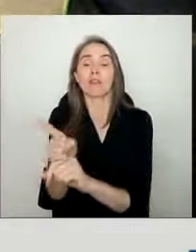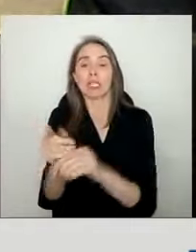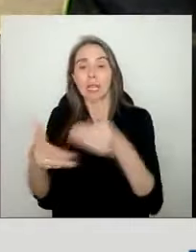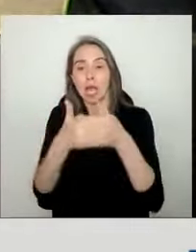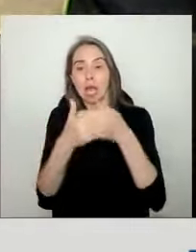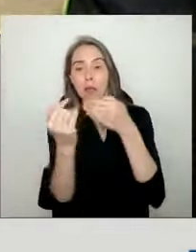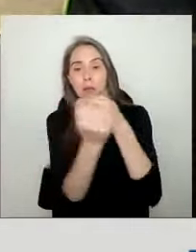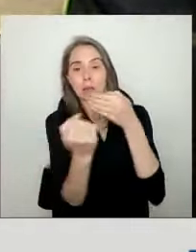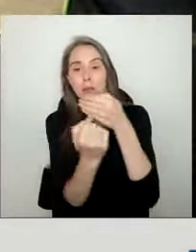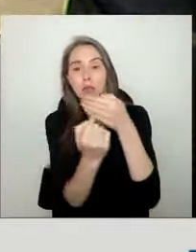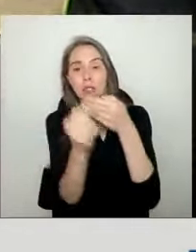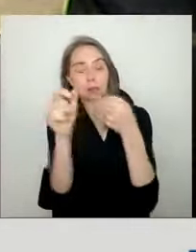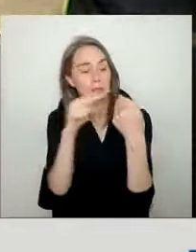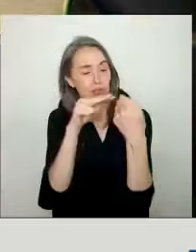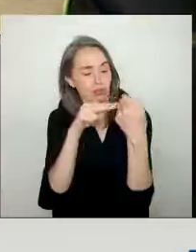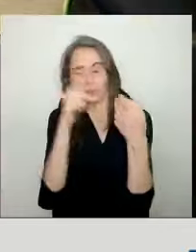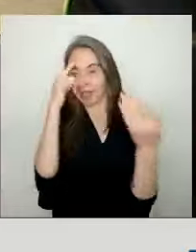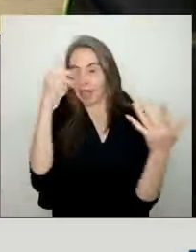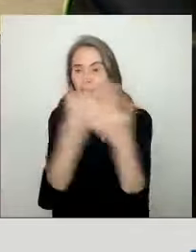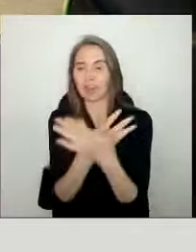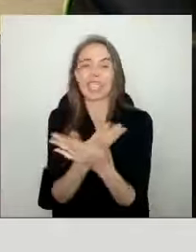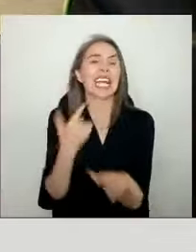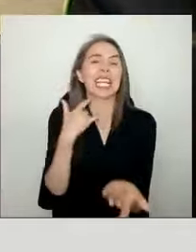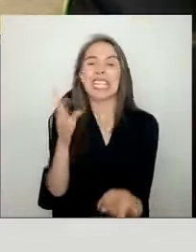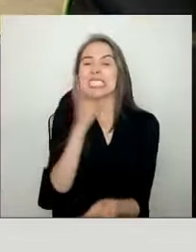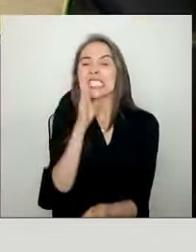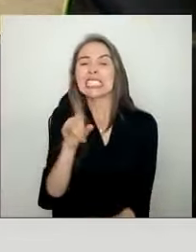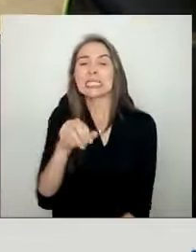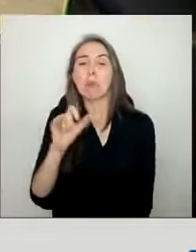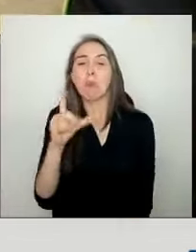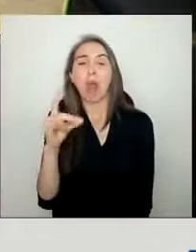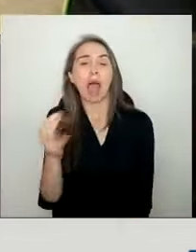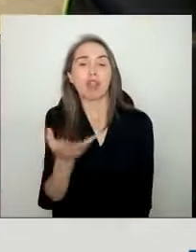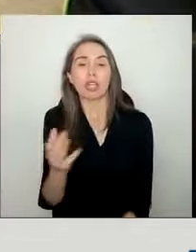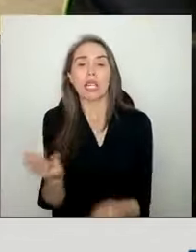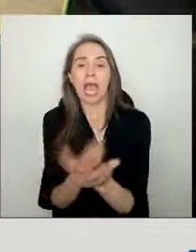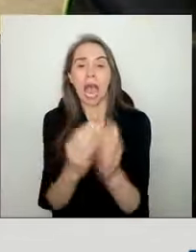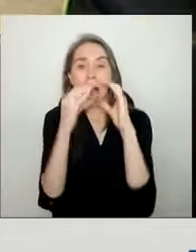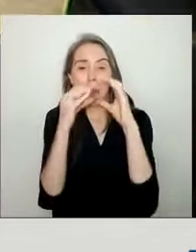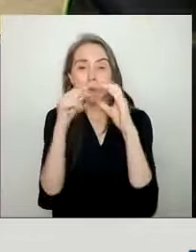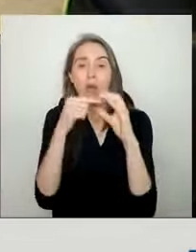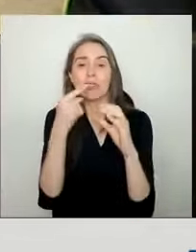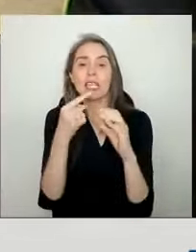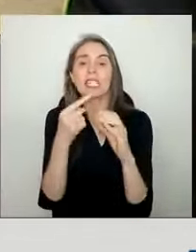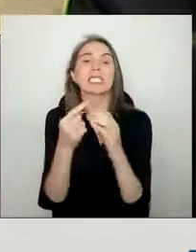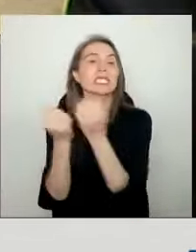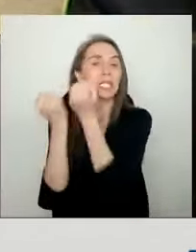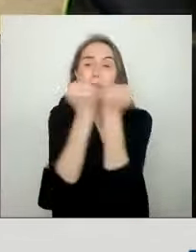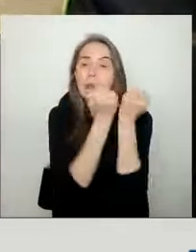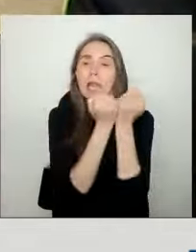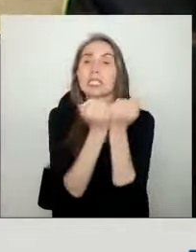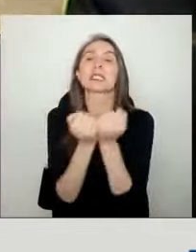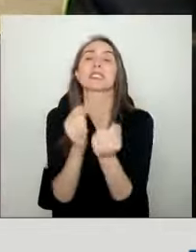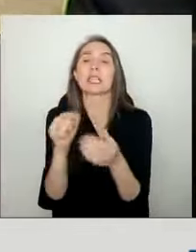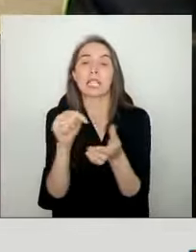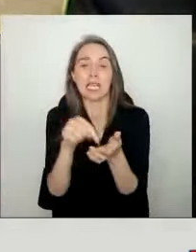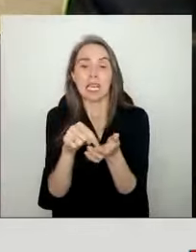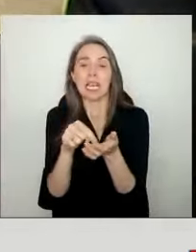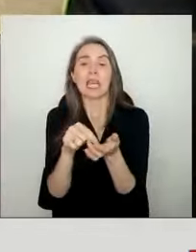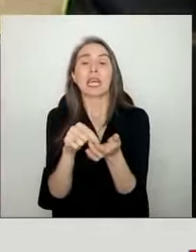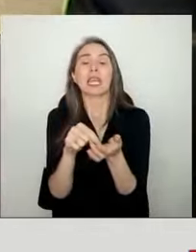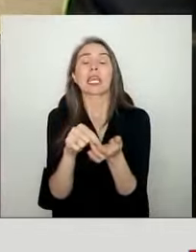confunde a la gente simulando que si la hamburguesa dice que es de maíz o que es de garbanzo simulando